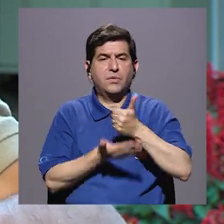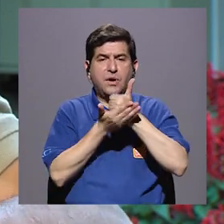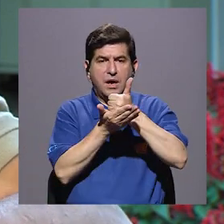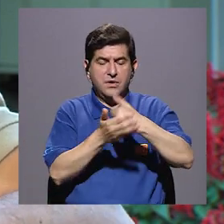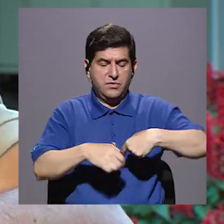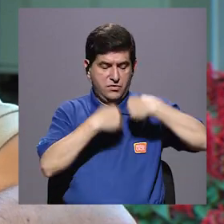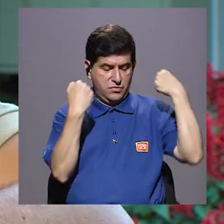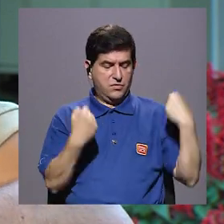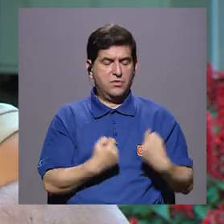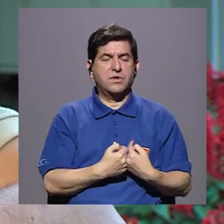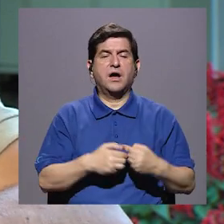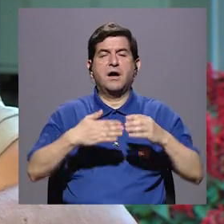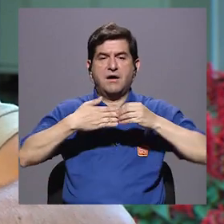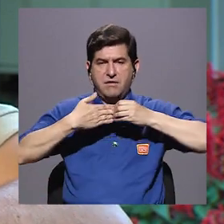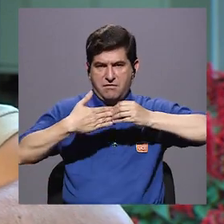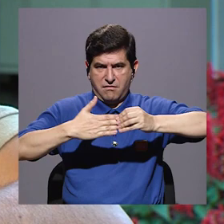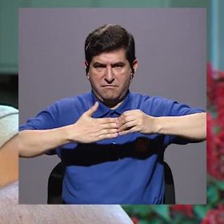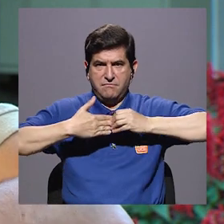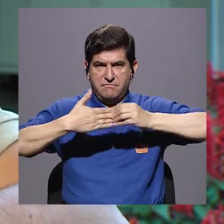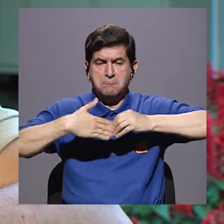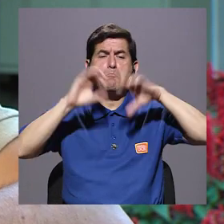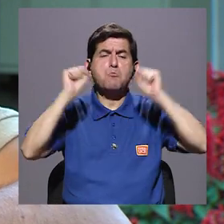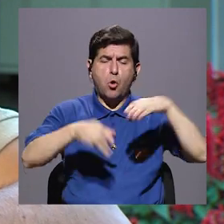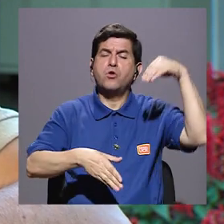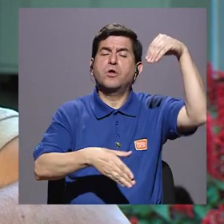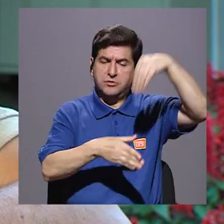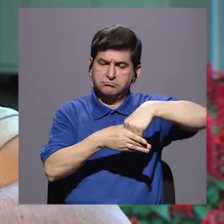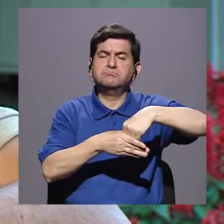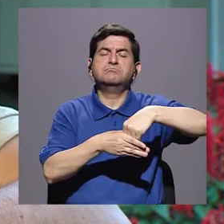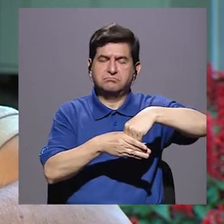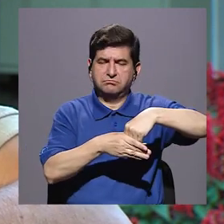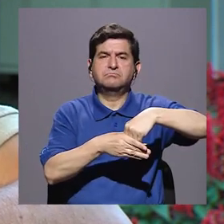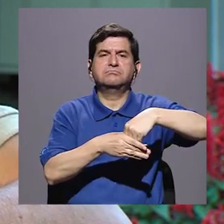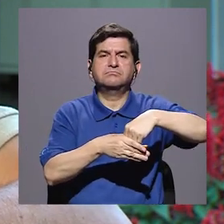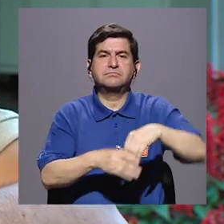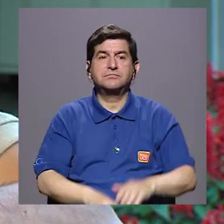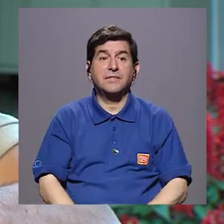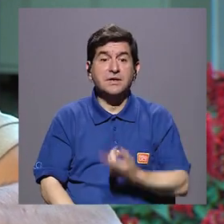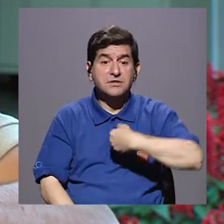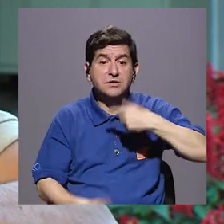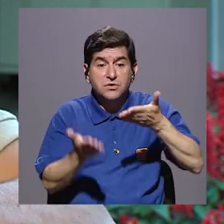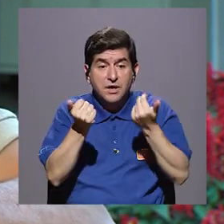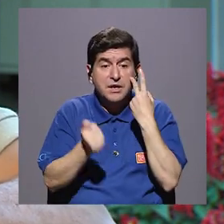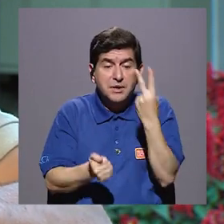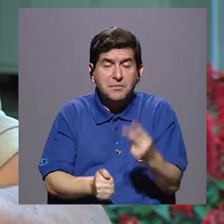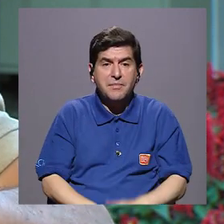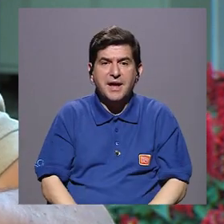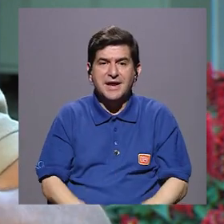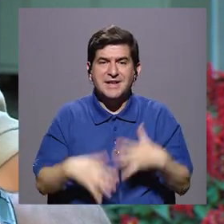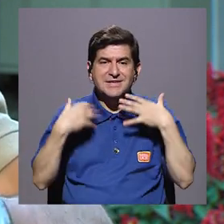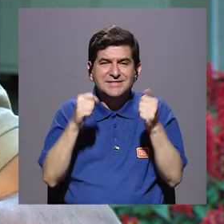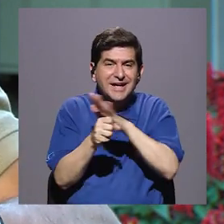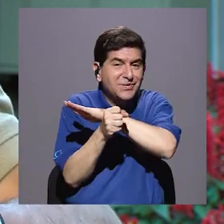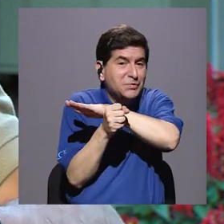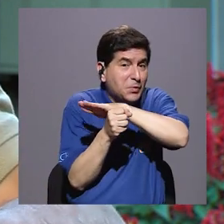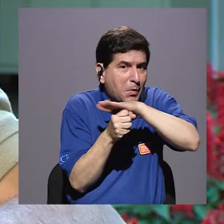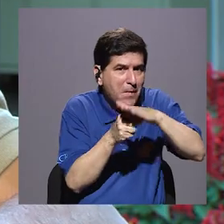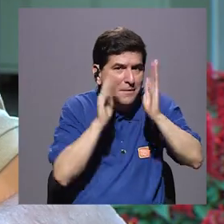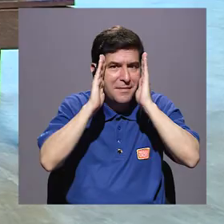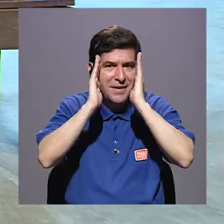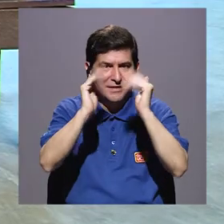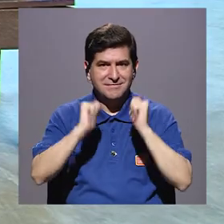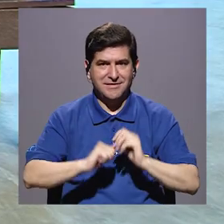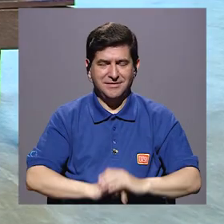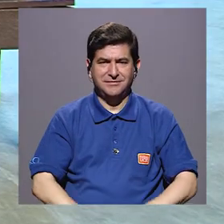nivel cardiovascular, la flexibilidad, por ejemplo, sí se puede involucrar, de hecho. Uh-huh. Si ya quisiéramos ver la salud de una manera más integral